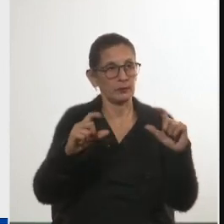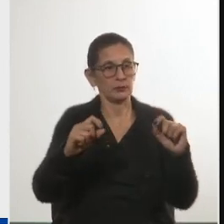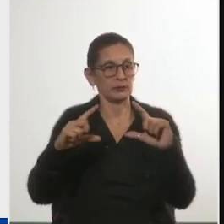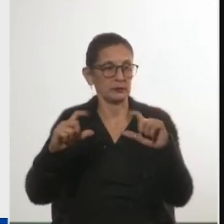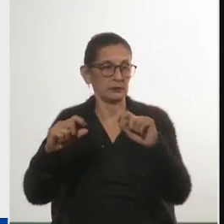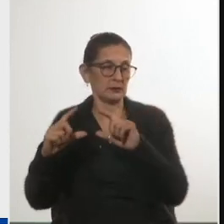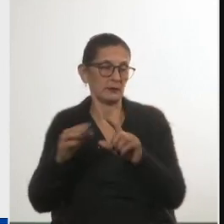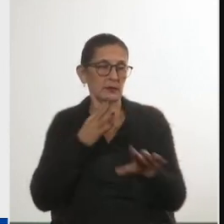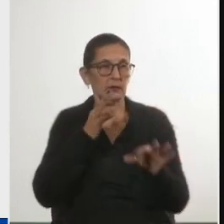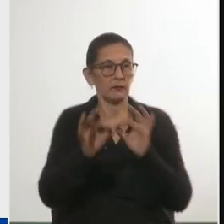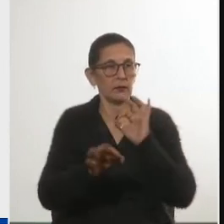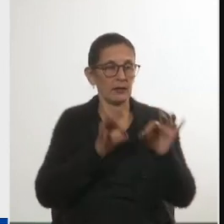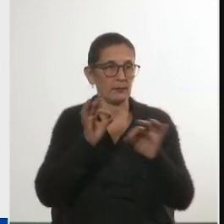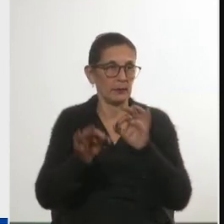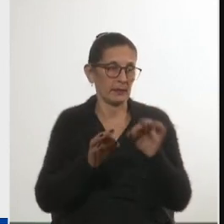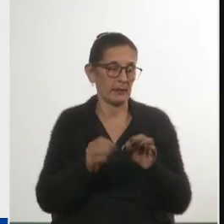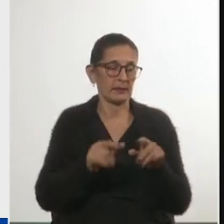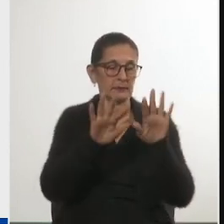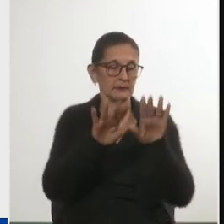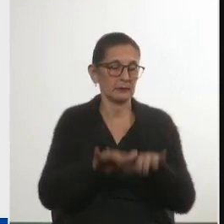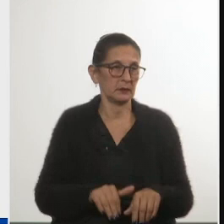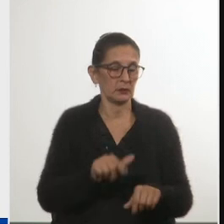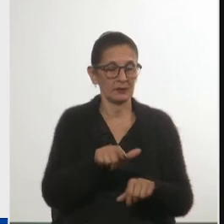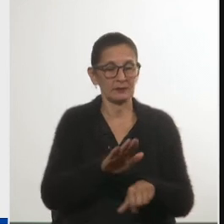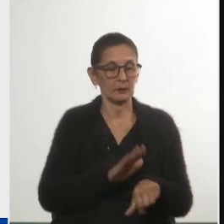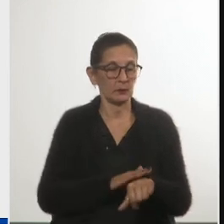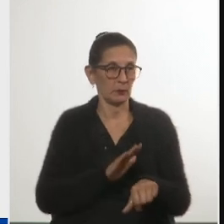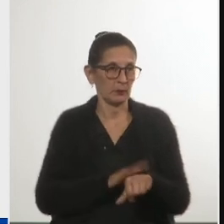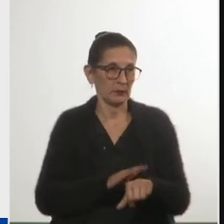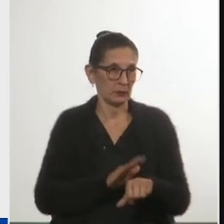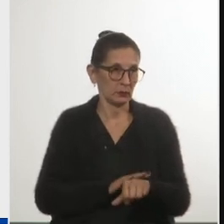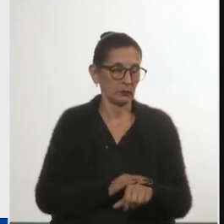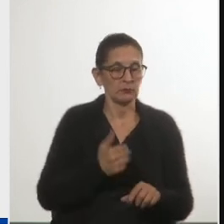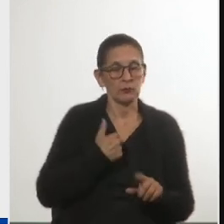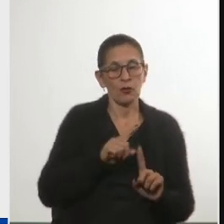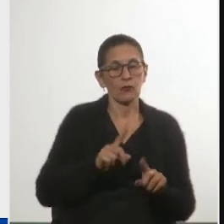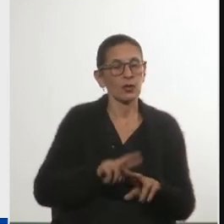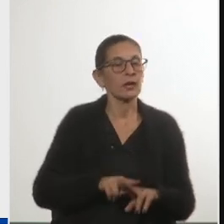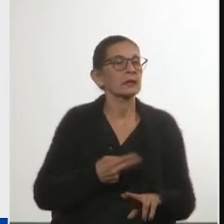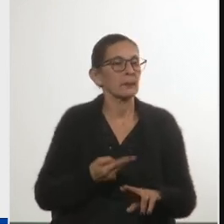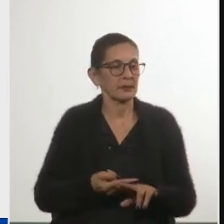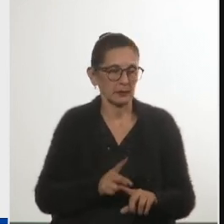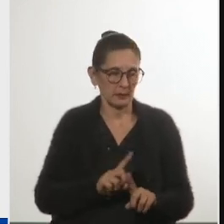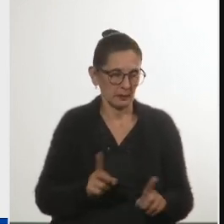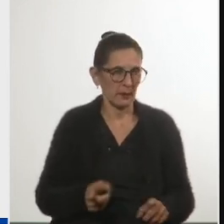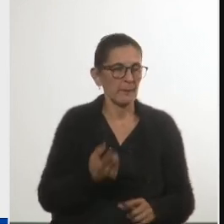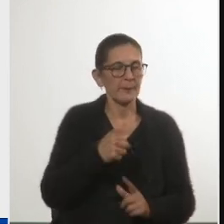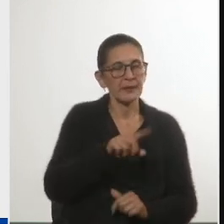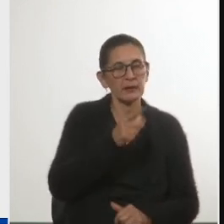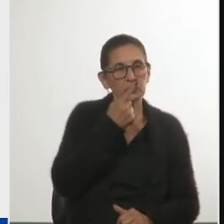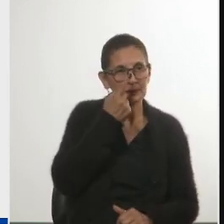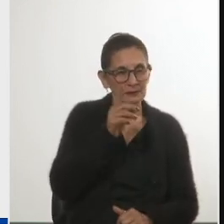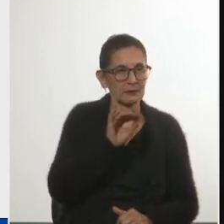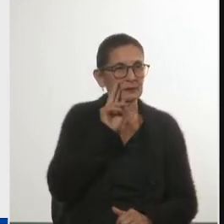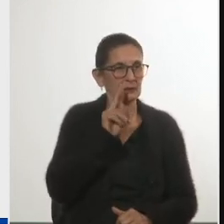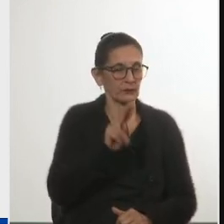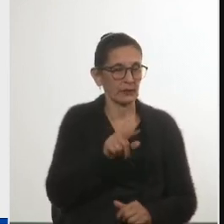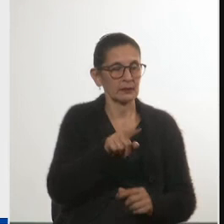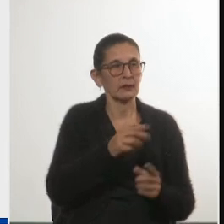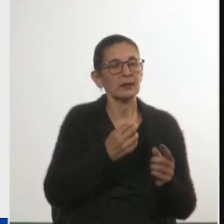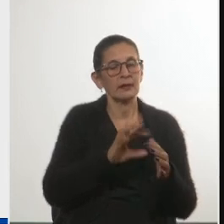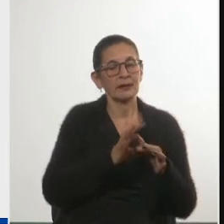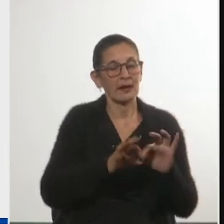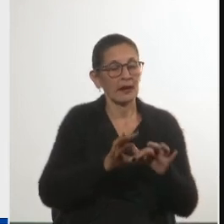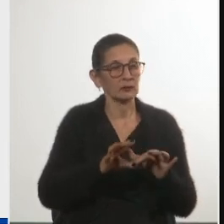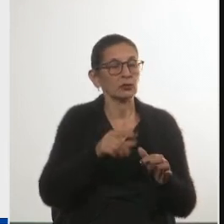explicar brevemente, los hechos descritos hasta este momento, por lo tanto no los voy a repetir, pero es interesante ver la